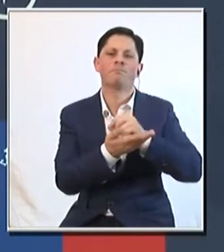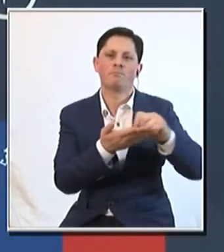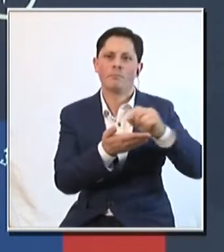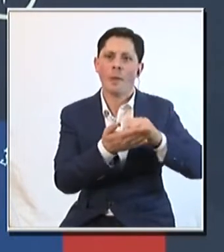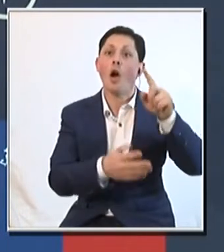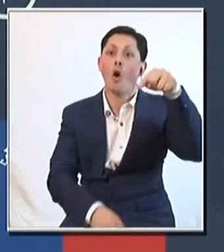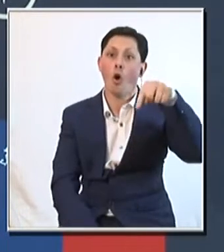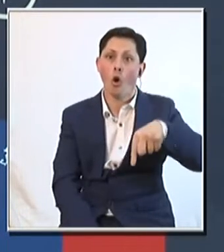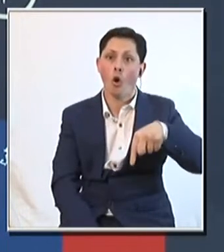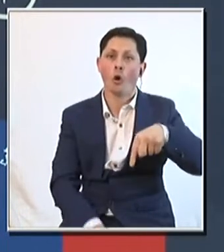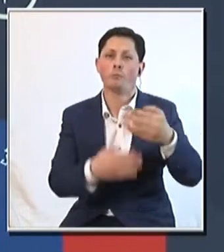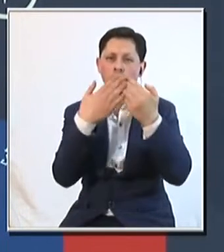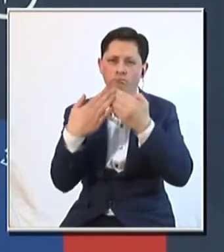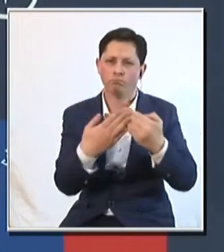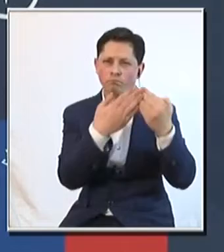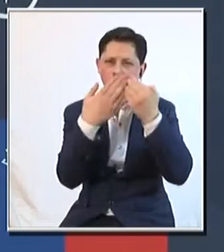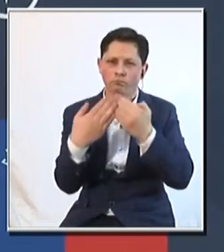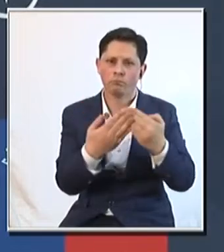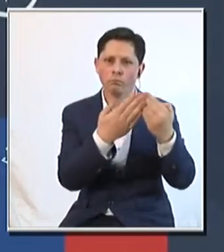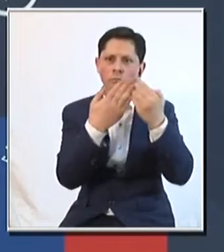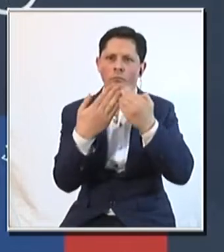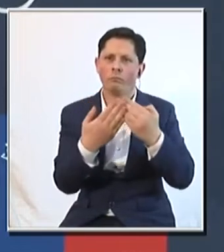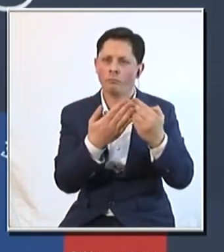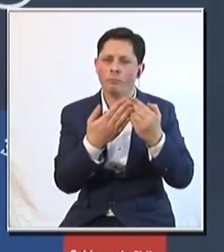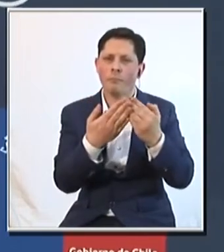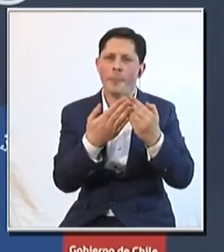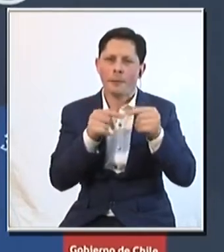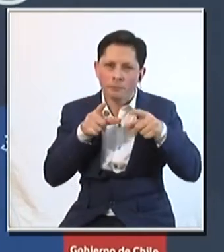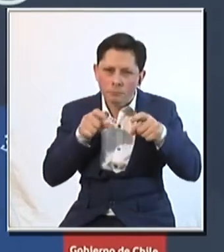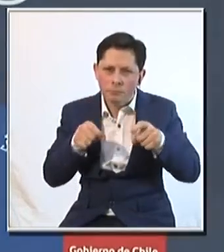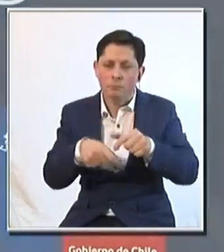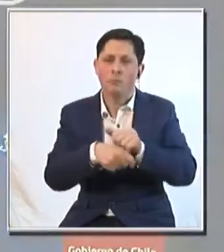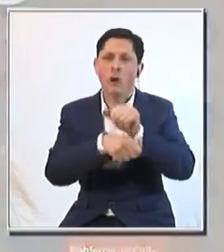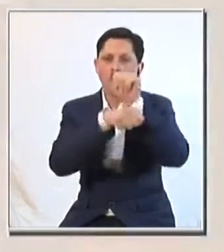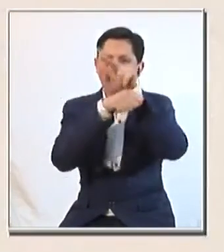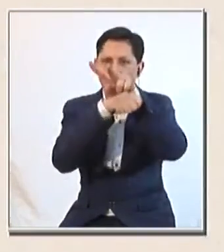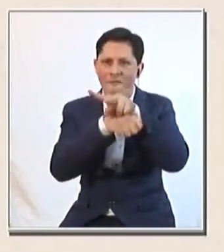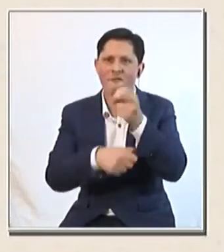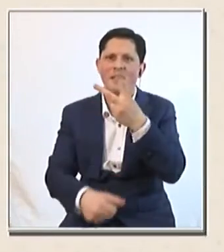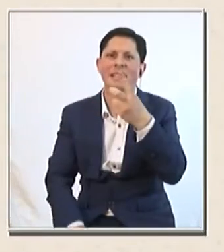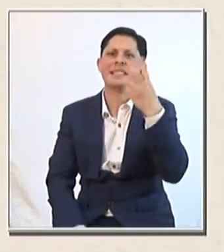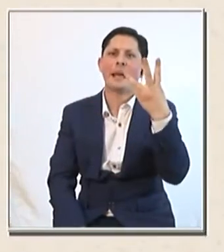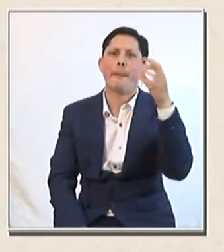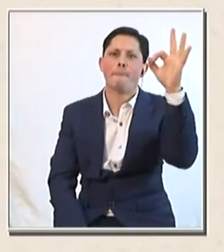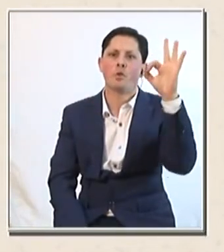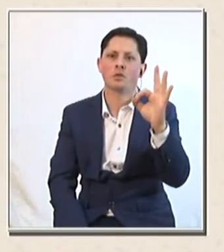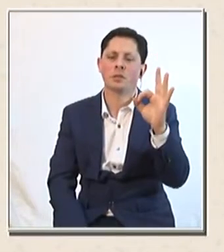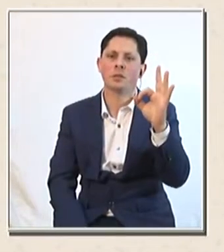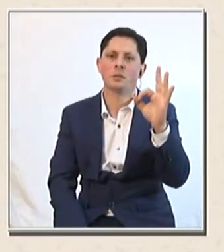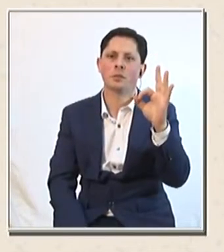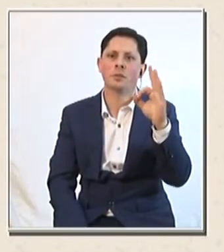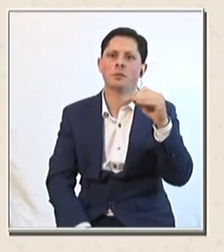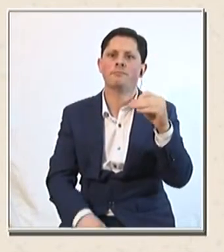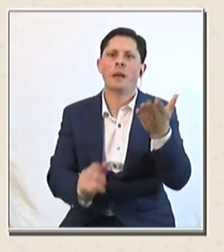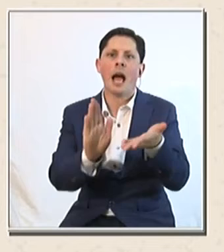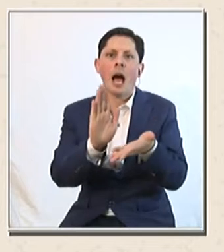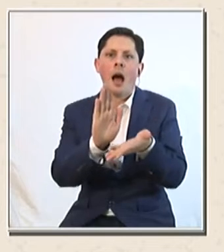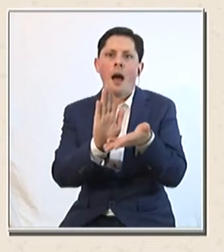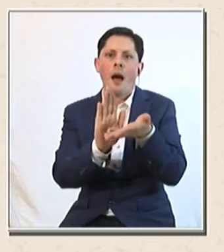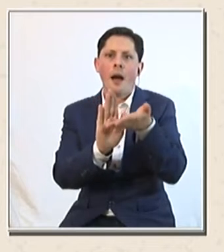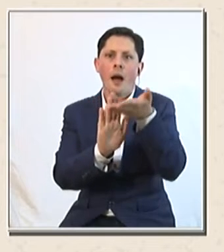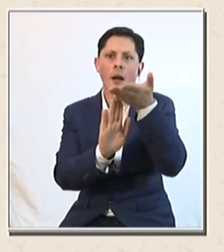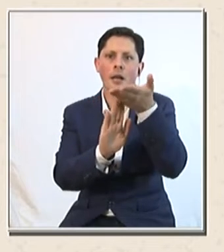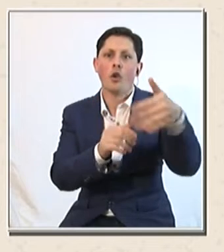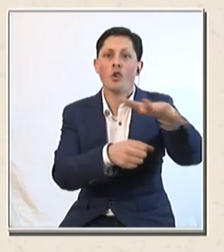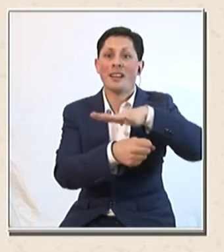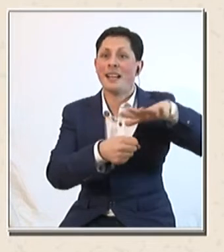Hoy, en nuestro análisis epidemiológico de la situación, observamos un 23% de incremento en los